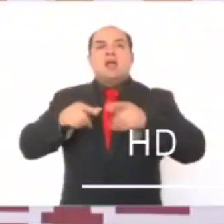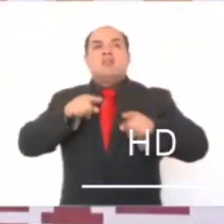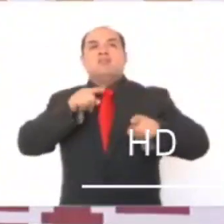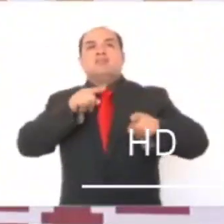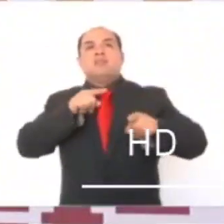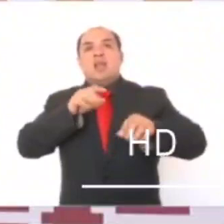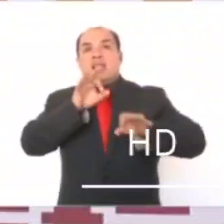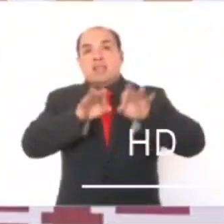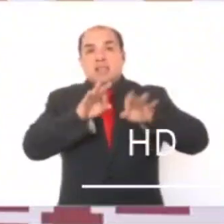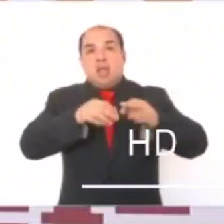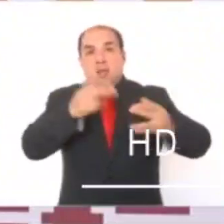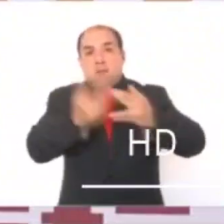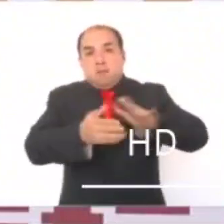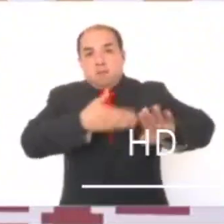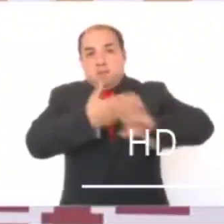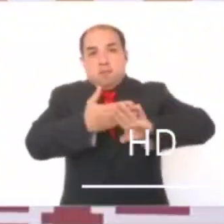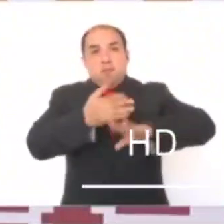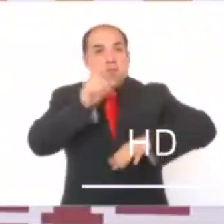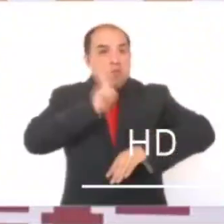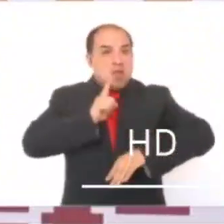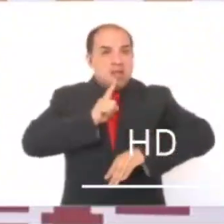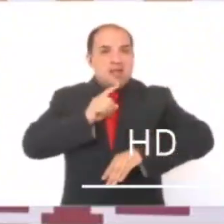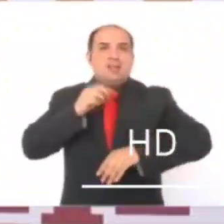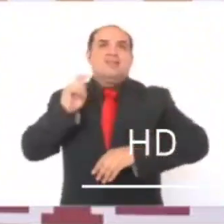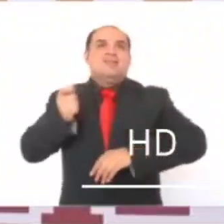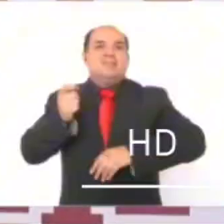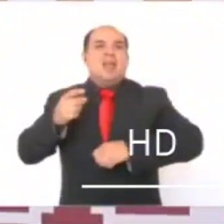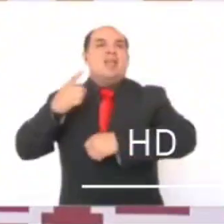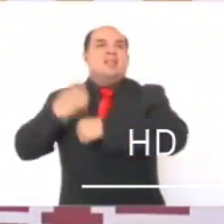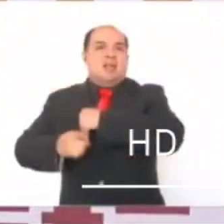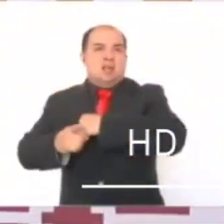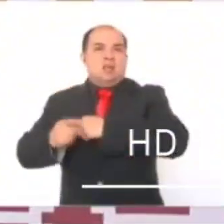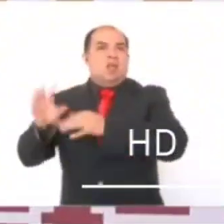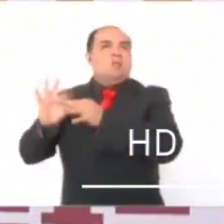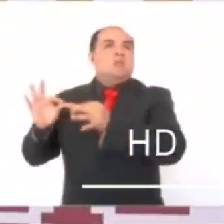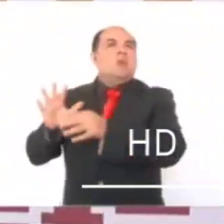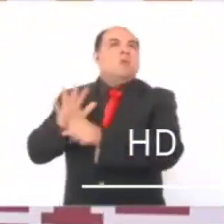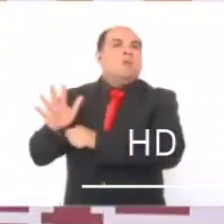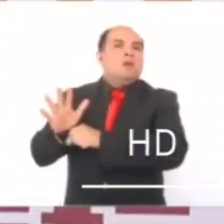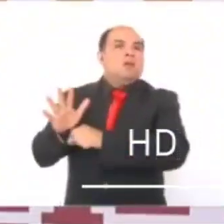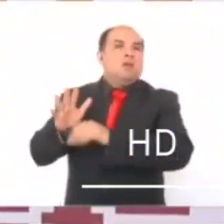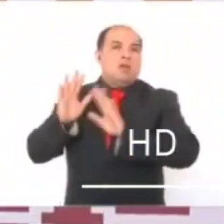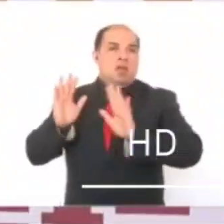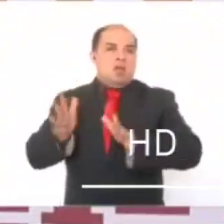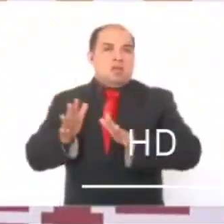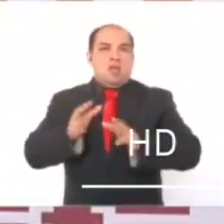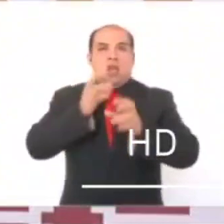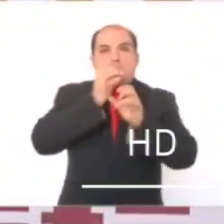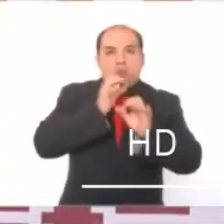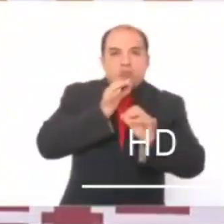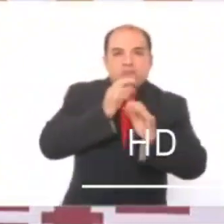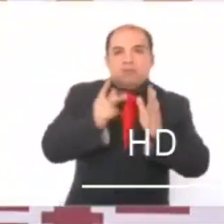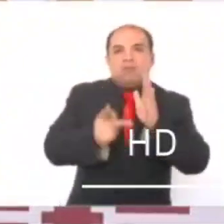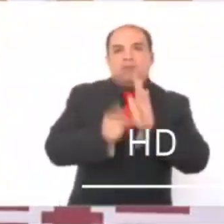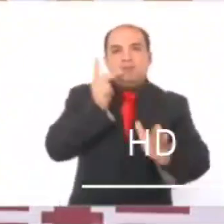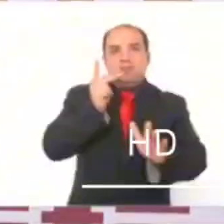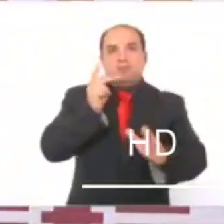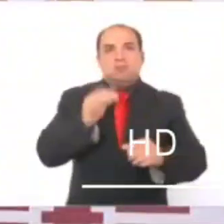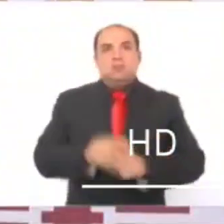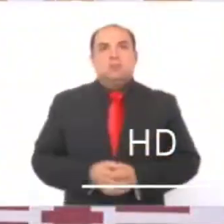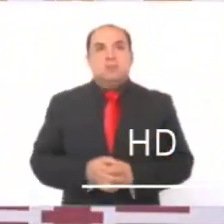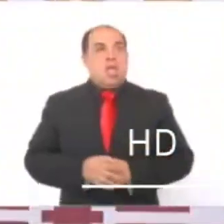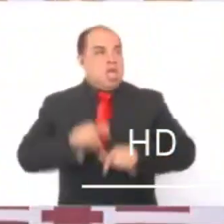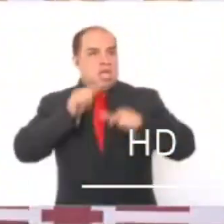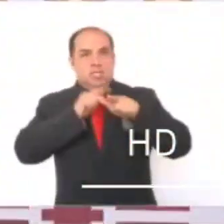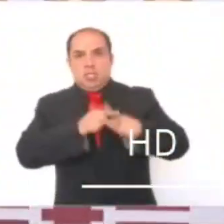de feminicidio a lesiones. Su argumento es que ella toca el saxofón, es que ella